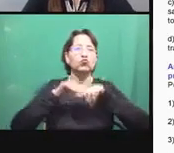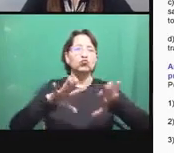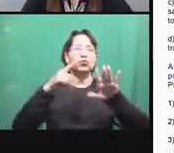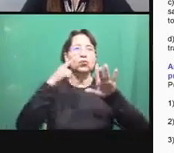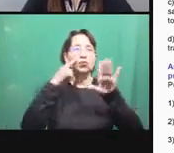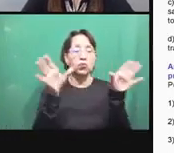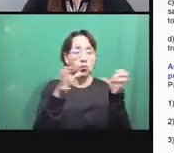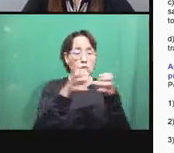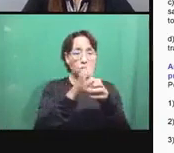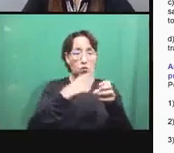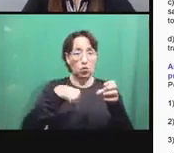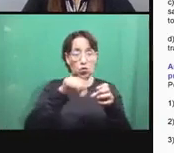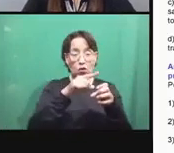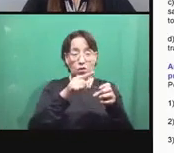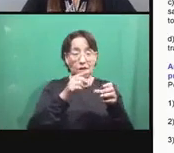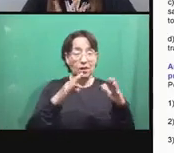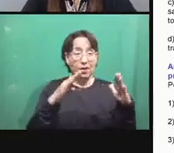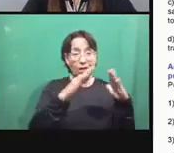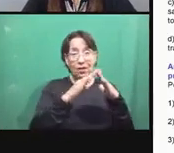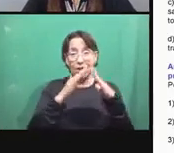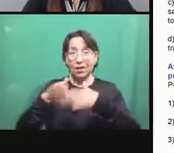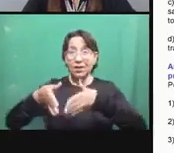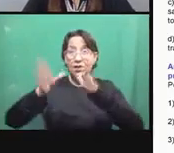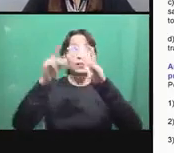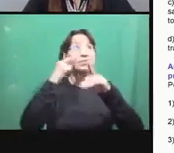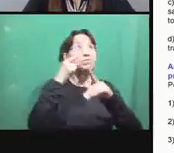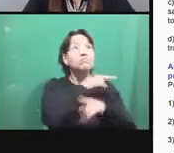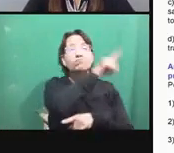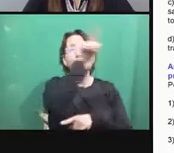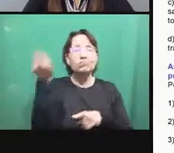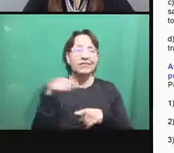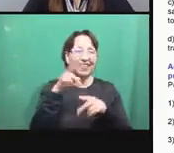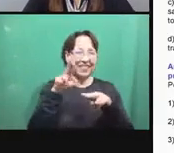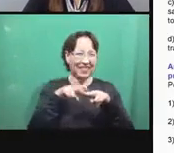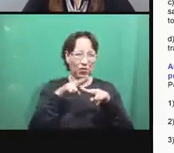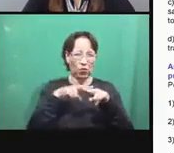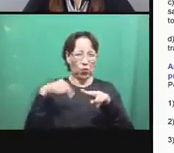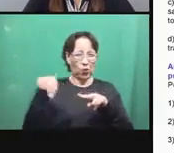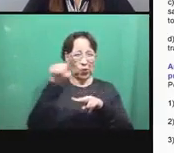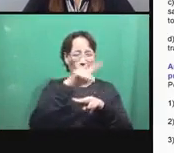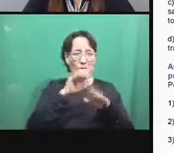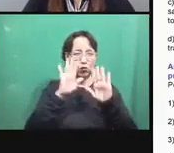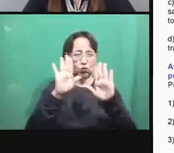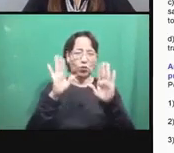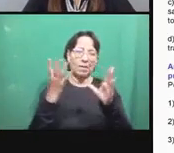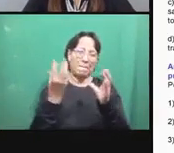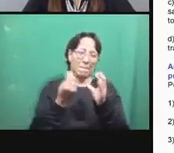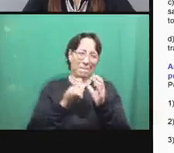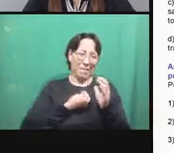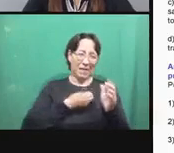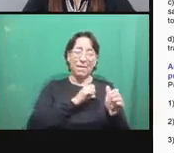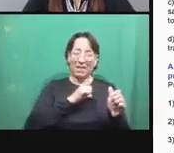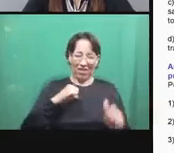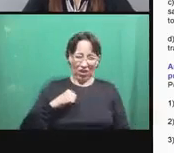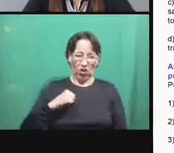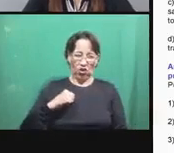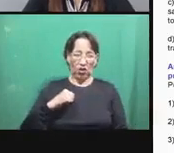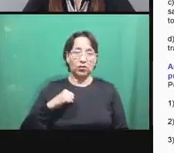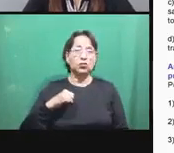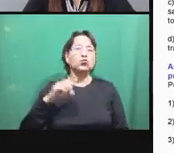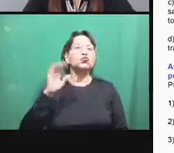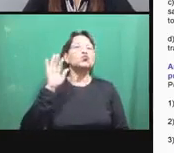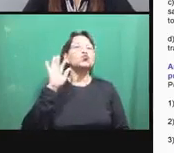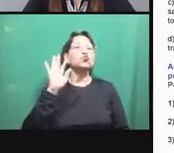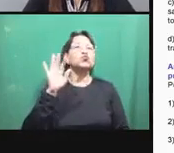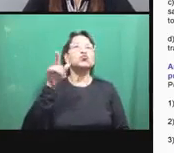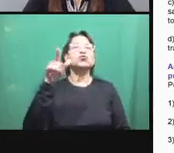conjunto de inmuebles públicos y los elementos arquitectónicos y naturales de los inmuebles privados destinados por su naturaleza,